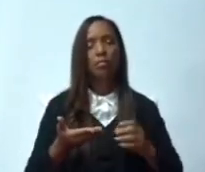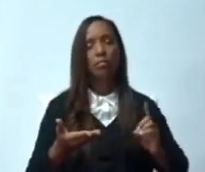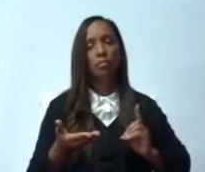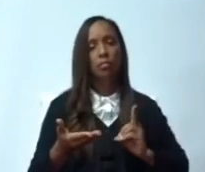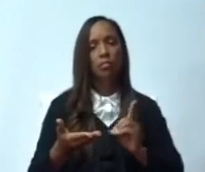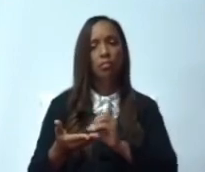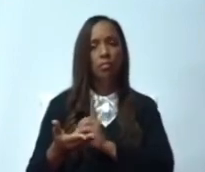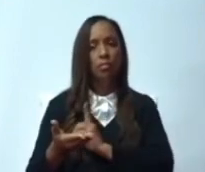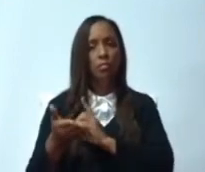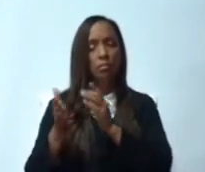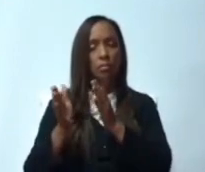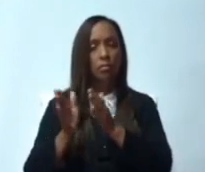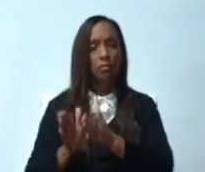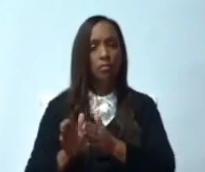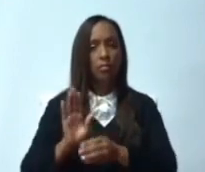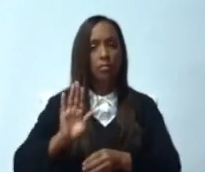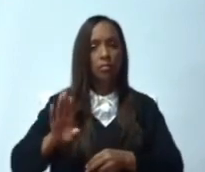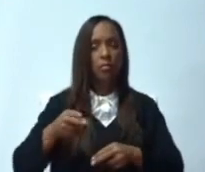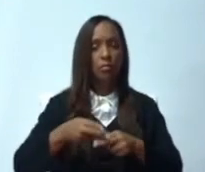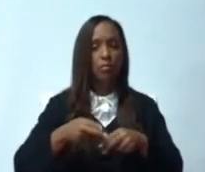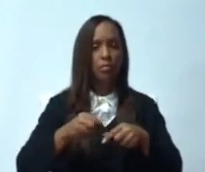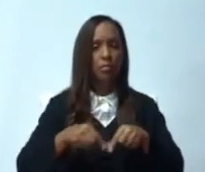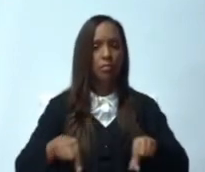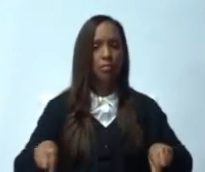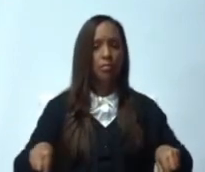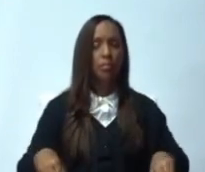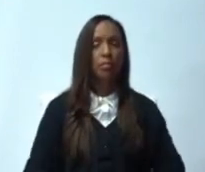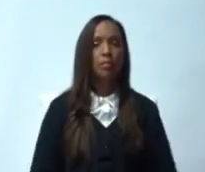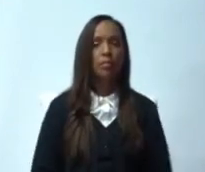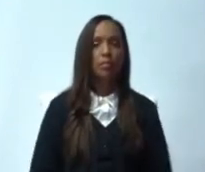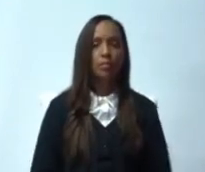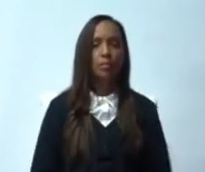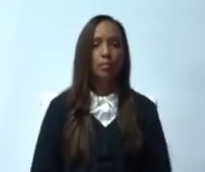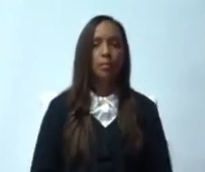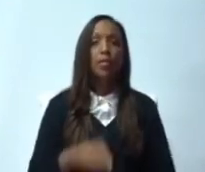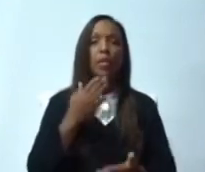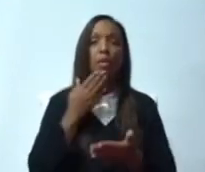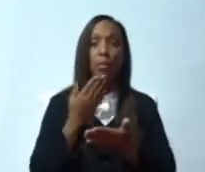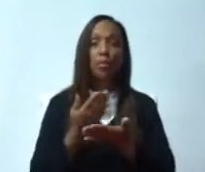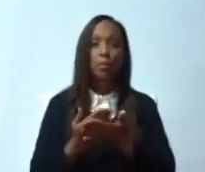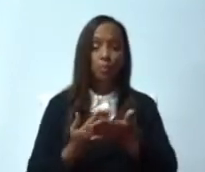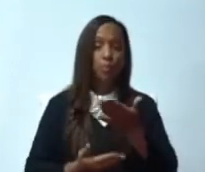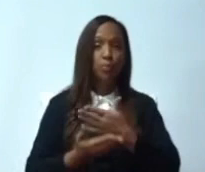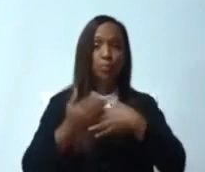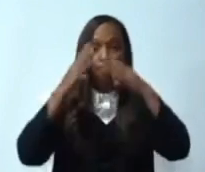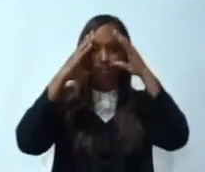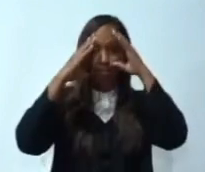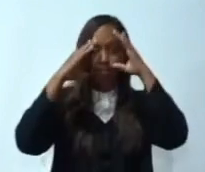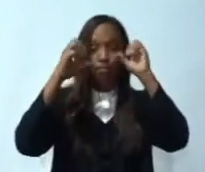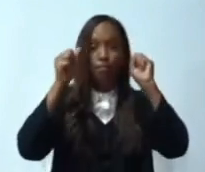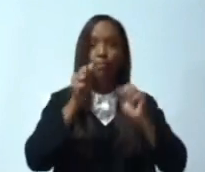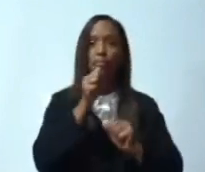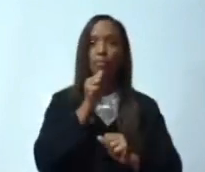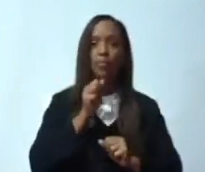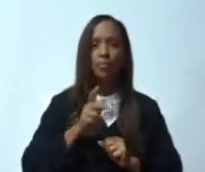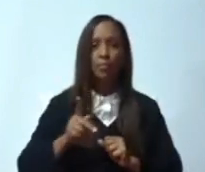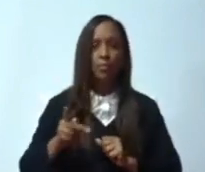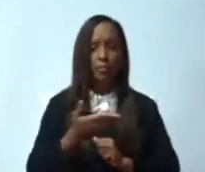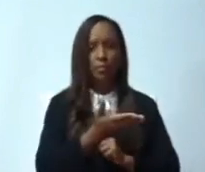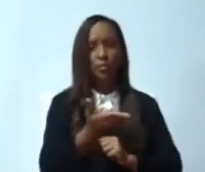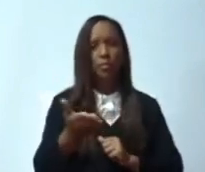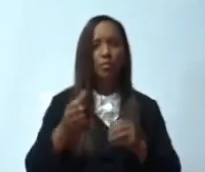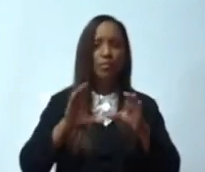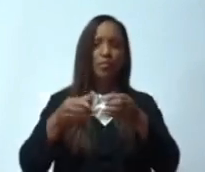Muy buenos días, presidente Alfredo Pacheco Soria, al bufete directivo. Muy buenos días a los